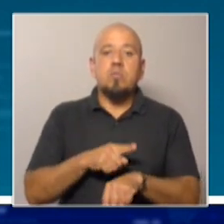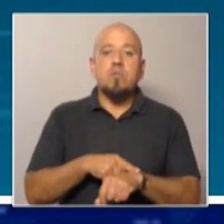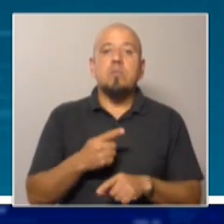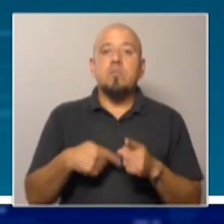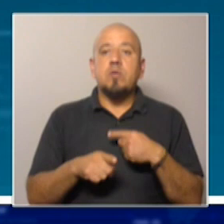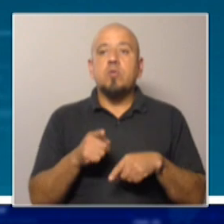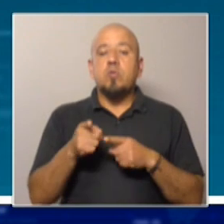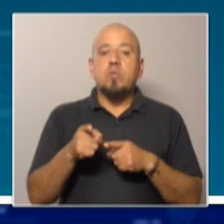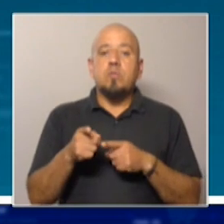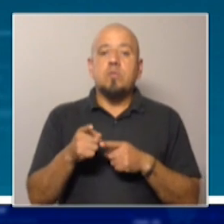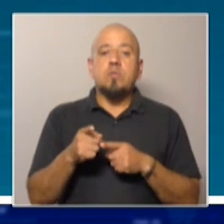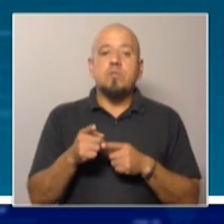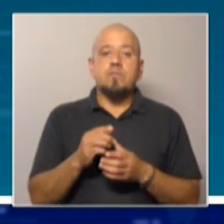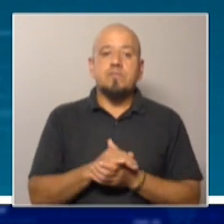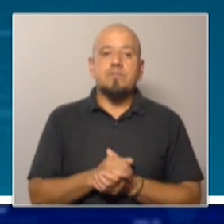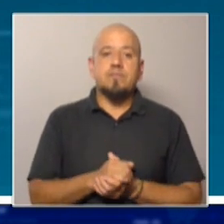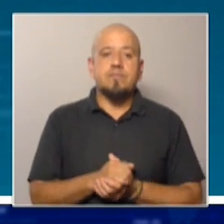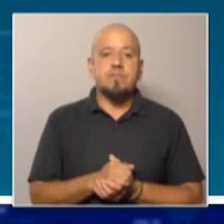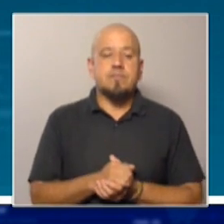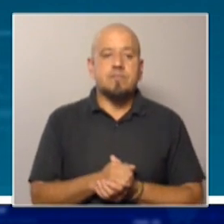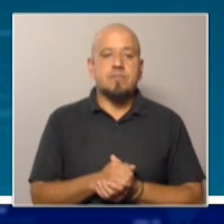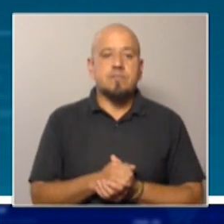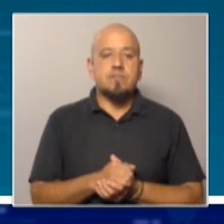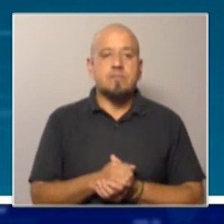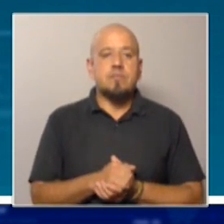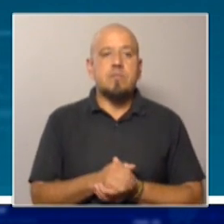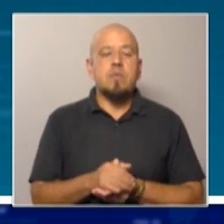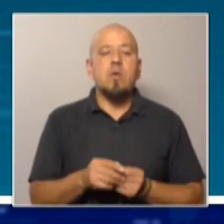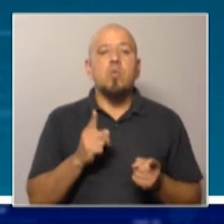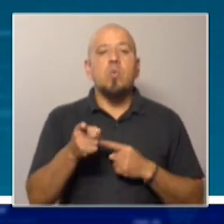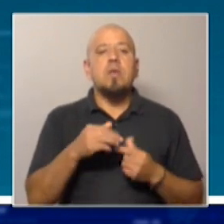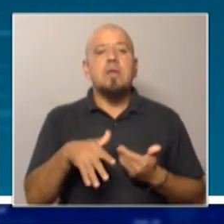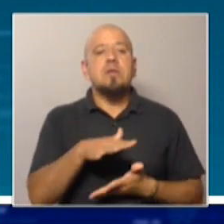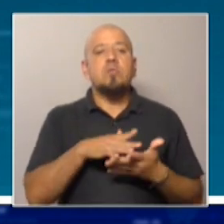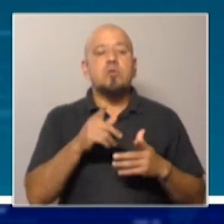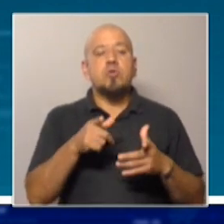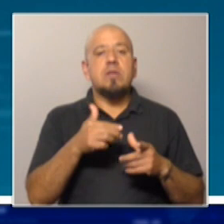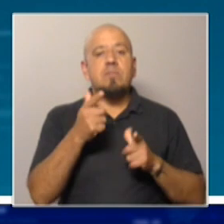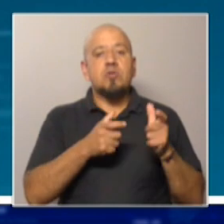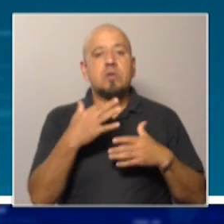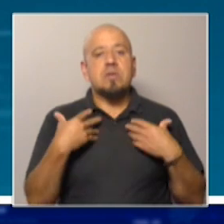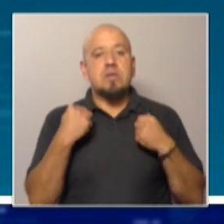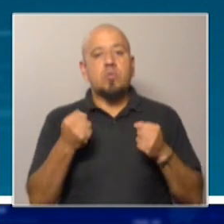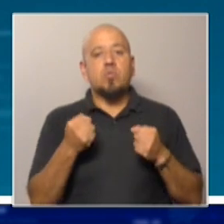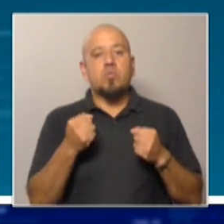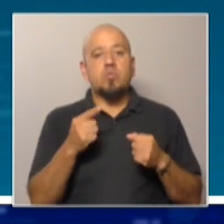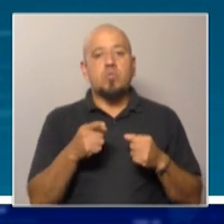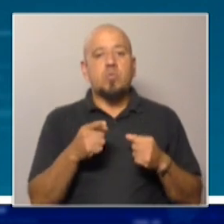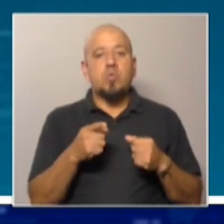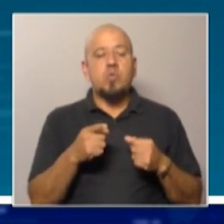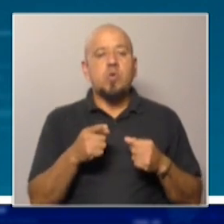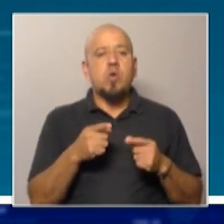los mismos elementos, ¿eh? Pasando a Daniela, ¿cuál es la situación del personal de salud? Te lo pregunto en tu condición